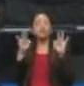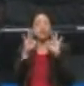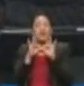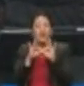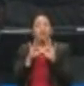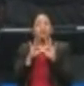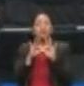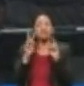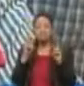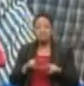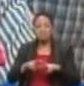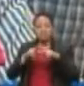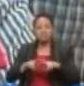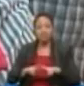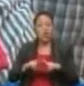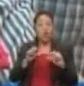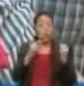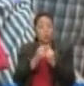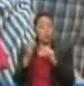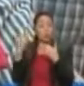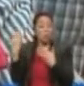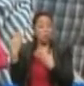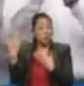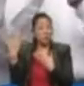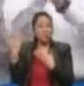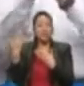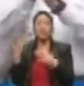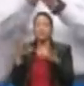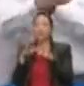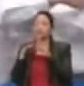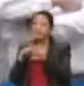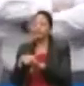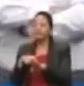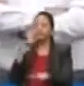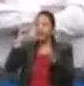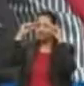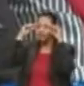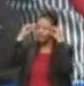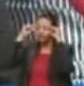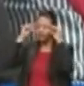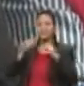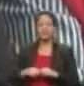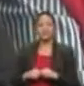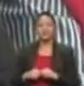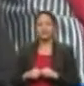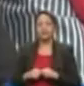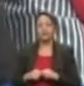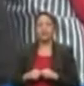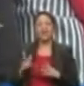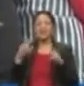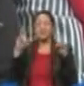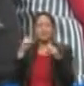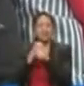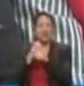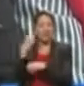que representan los candidatos oficialistas, pero condicionaron su respaldo al candidato Guillermo Lasso. El tema de los derechos laborales,